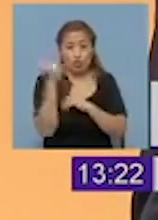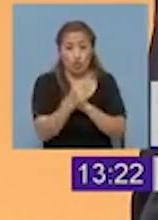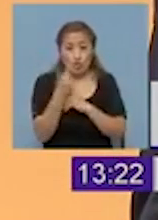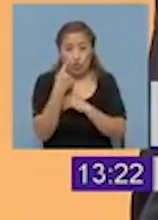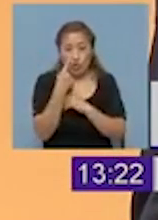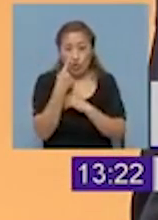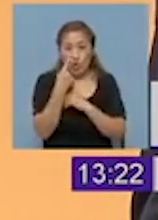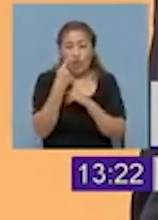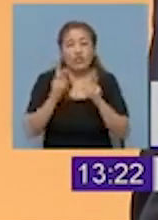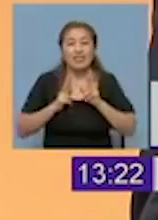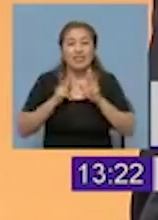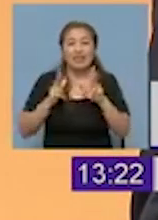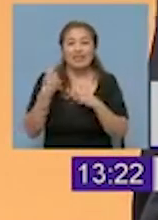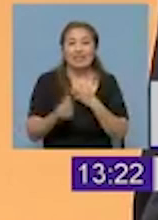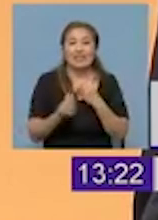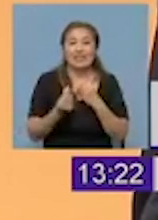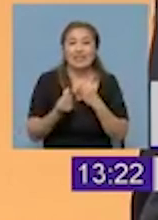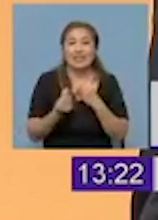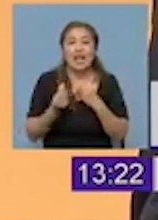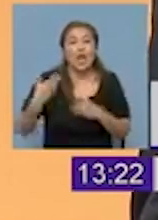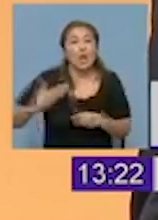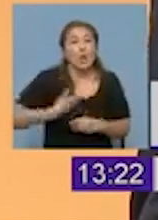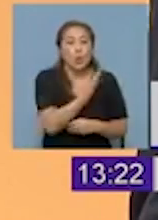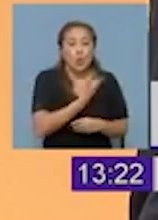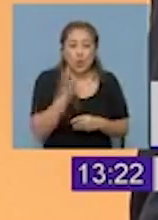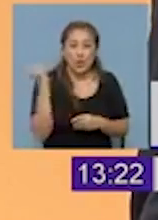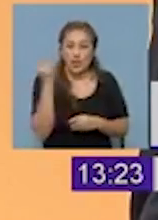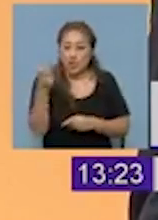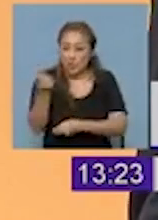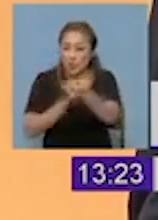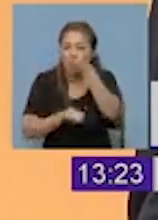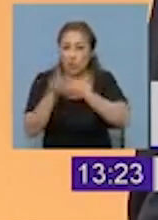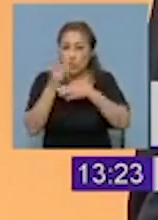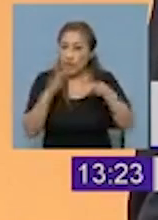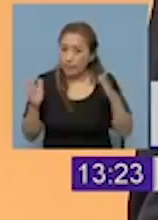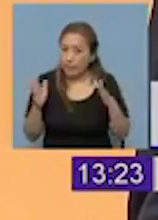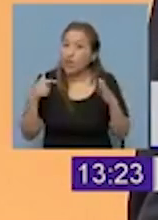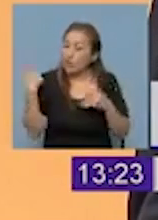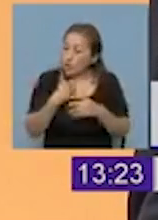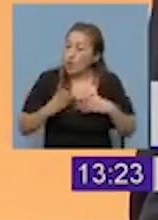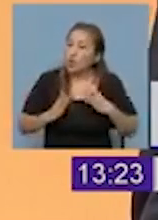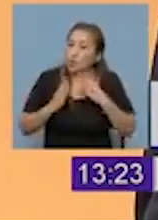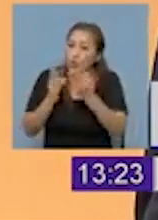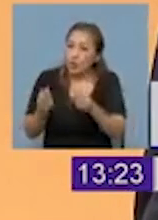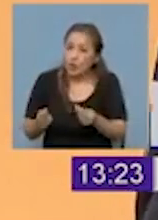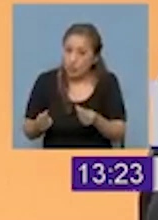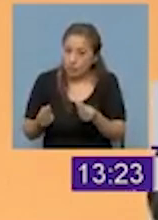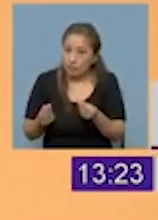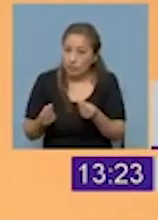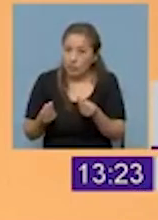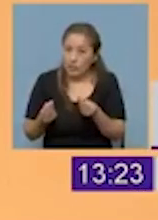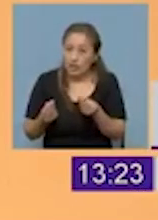también resaltar la actitud del propietario propietario nosotros le hemos ayudado para reconstruir el